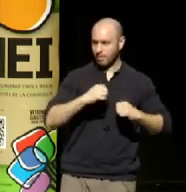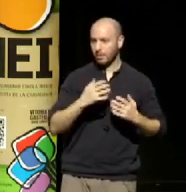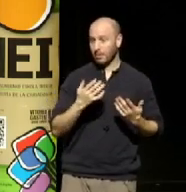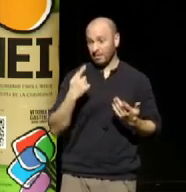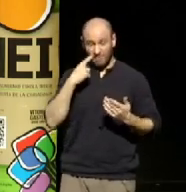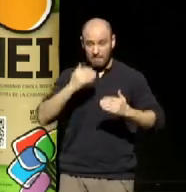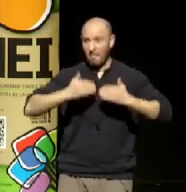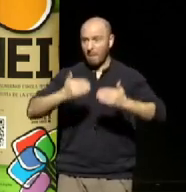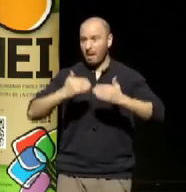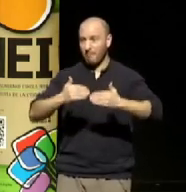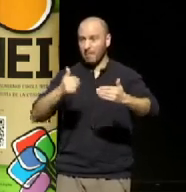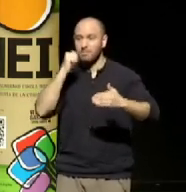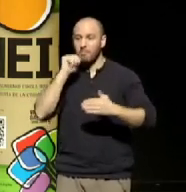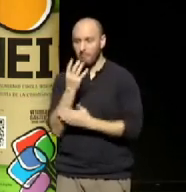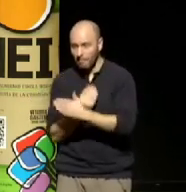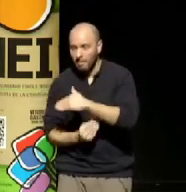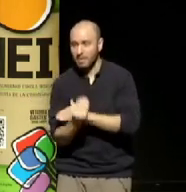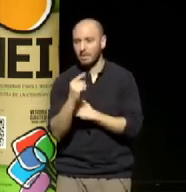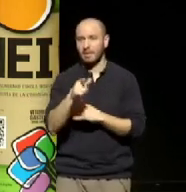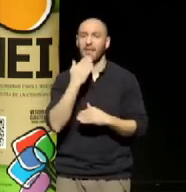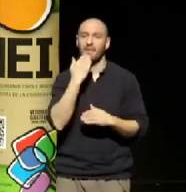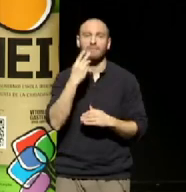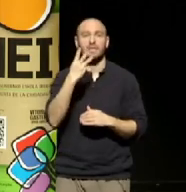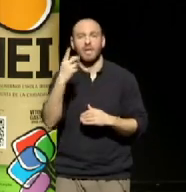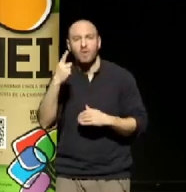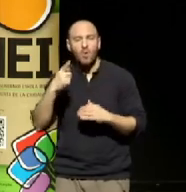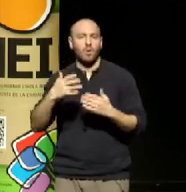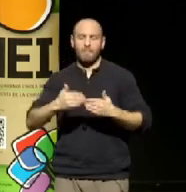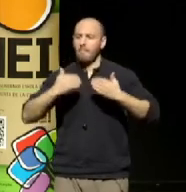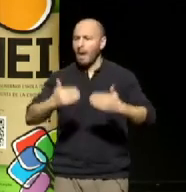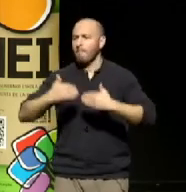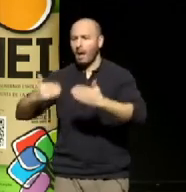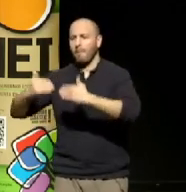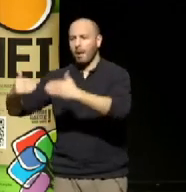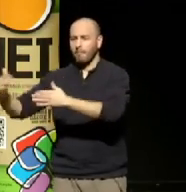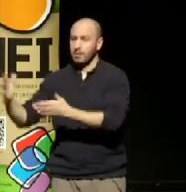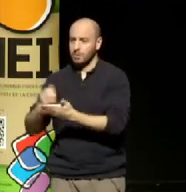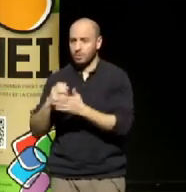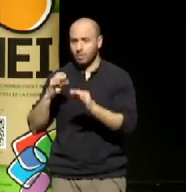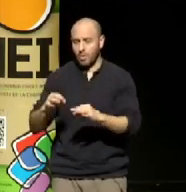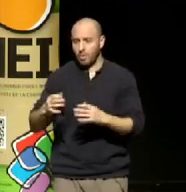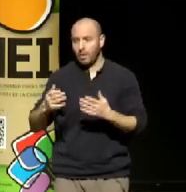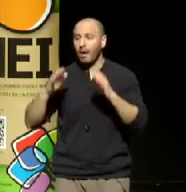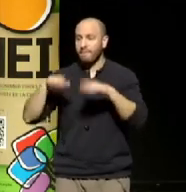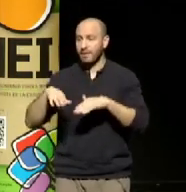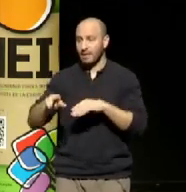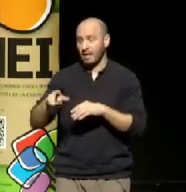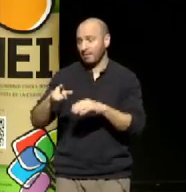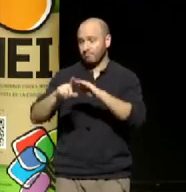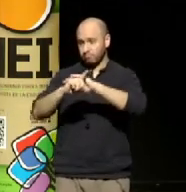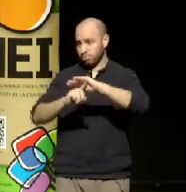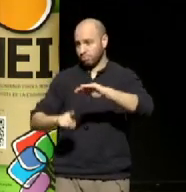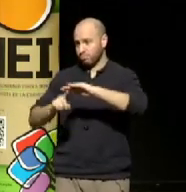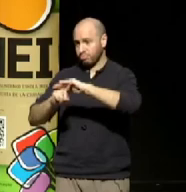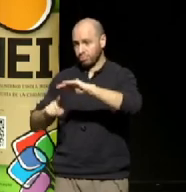vez más, la maternidad media en España es 31 años, etcétera, etcétera, se va moviendo y por lo tanto la categoría retrocede. ¿Por qué no se